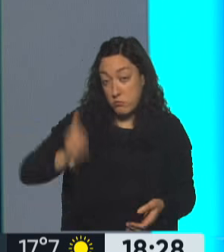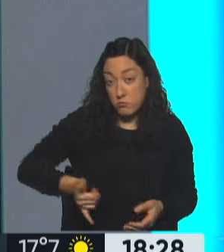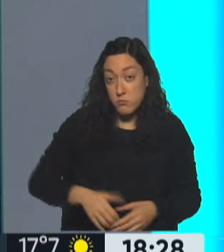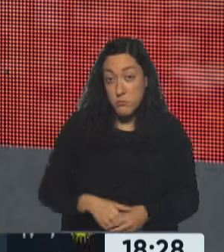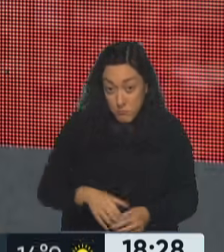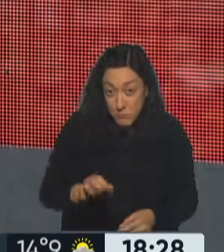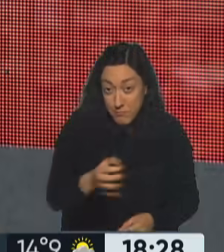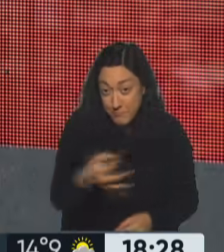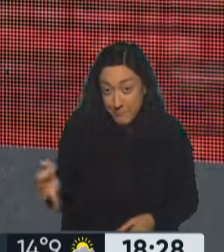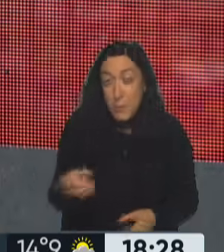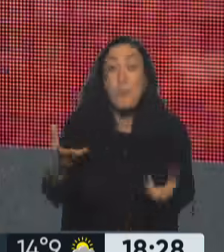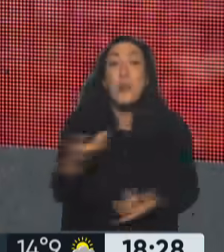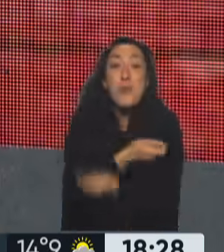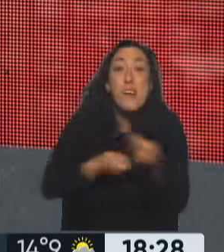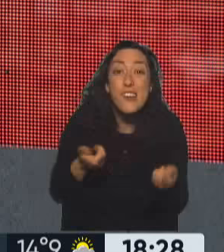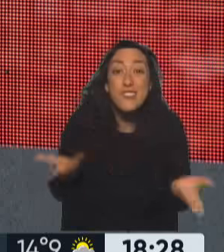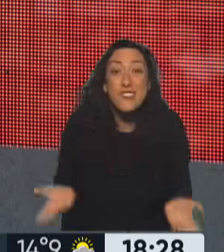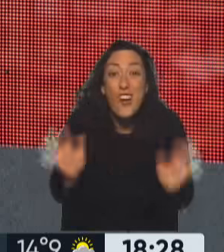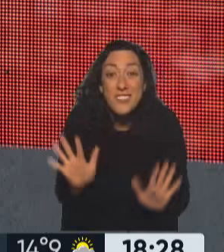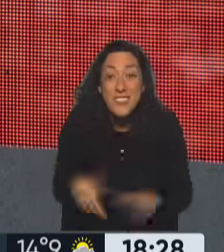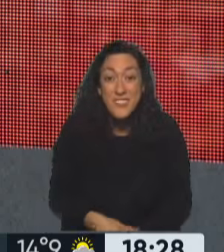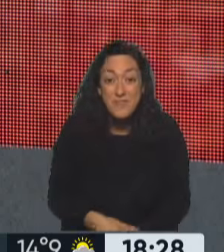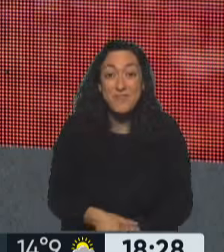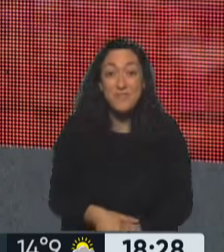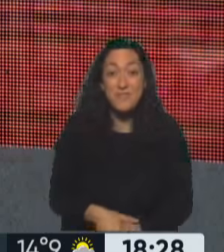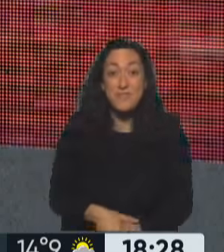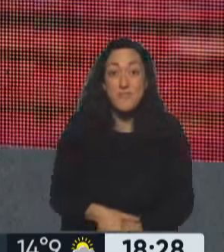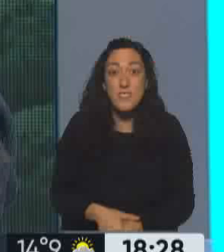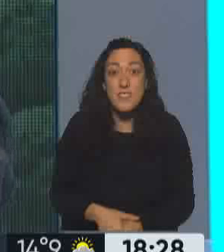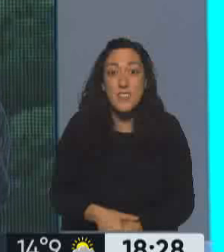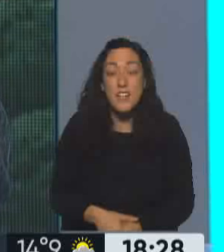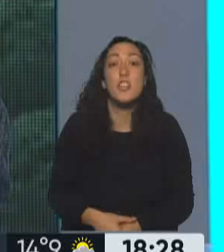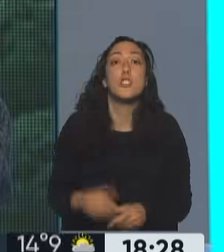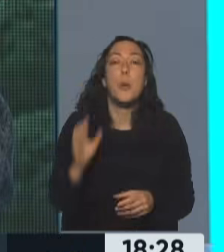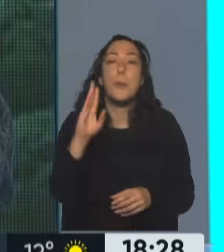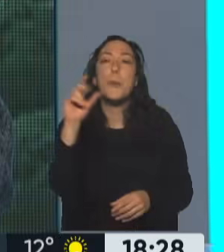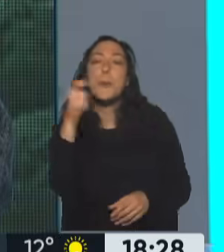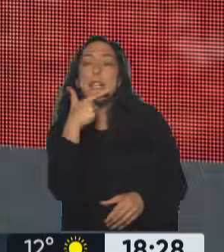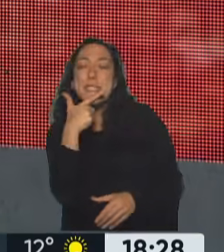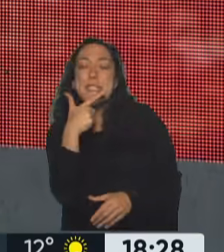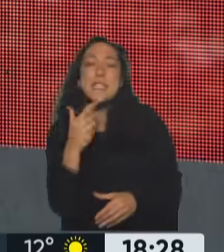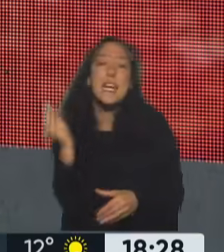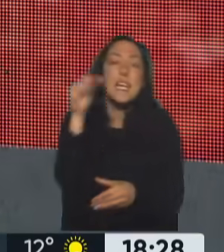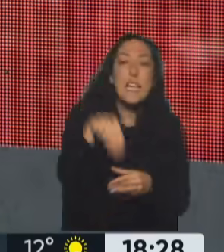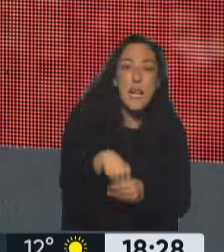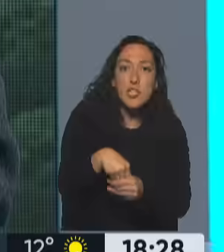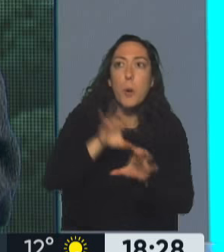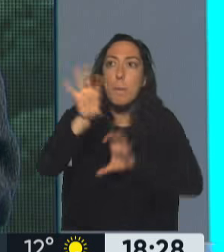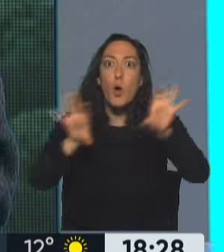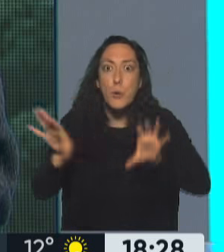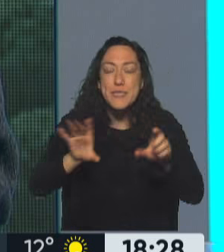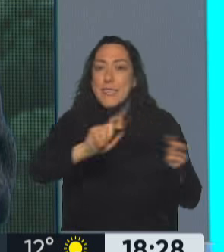sabes que sí, porque Ahora, es comercio. Cualquiera podría preguntar, Porque es sí, comercio. ¿qué cambia con el ingreso a Claro. los BRICS para estas provincias Claro, que justamente estas tienen... provincias, las que